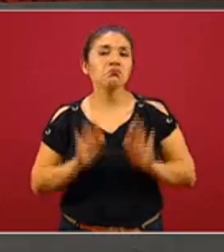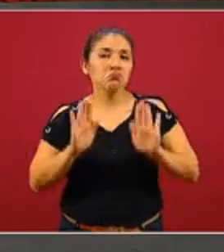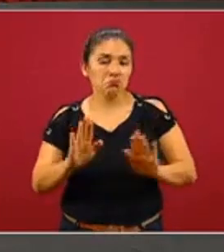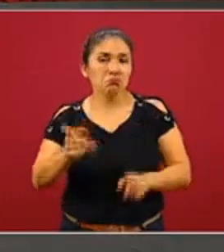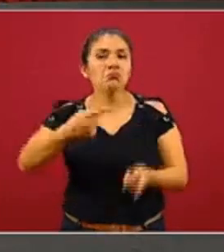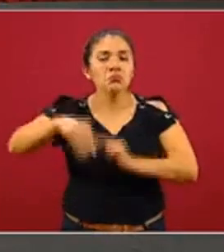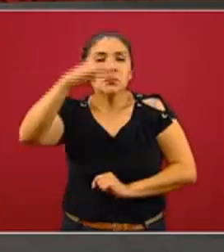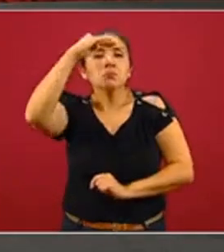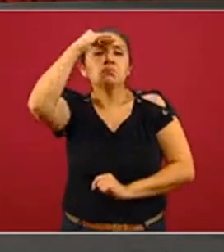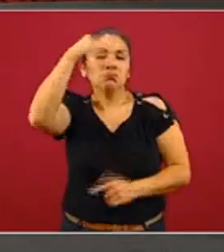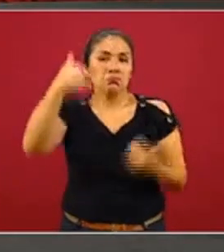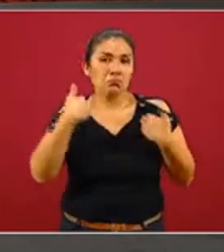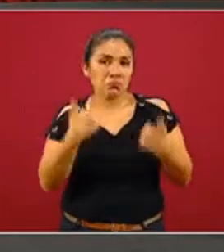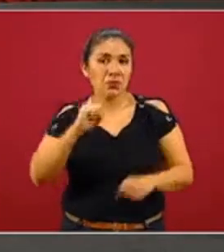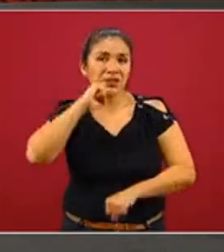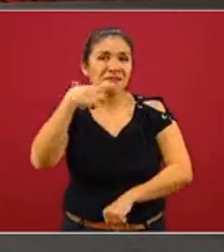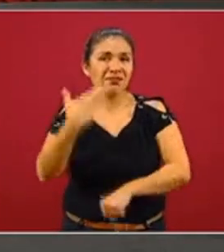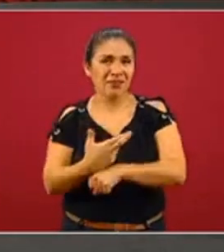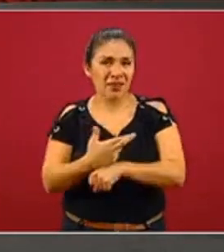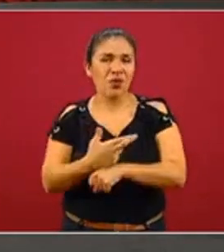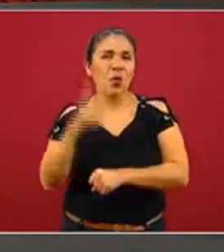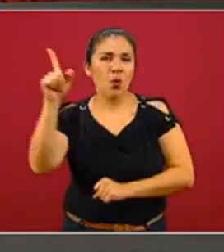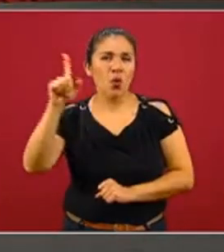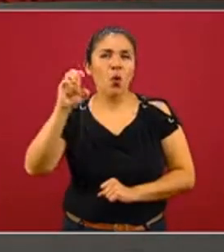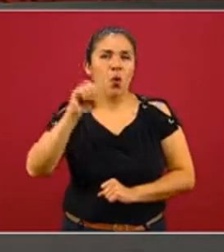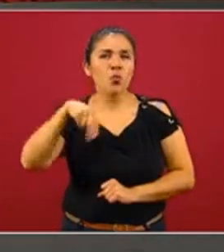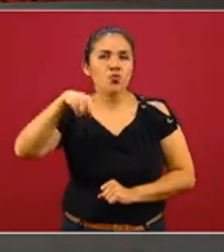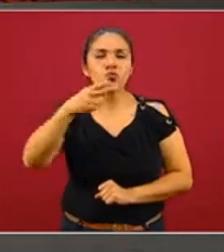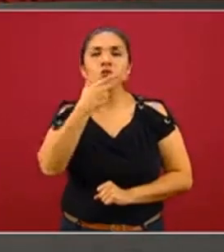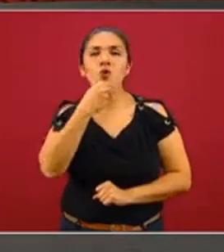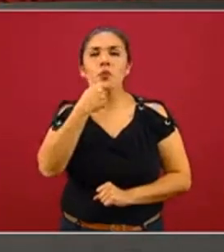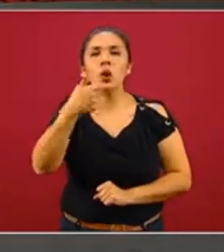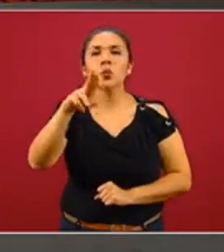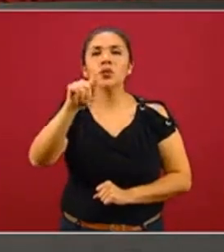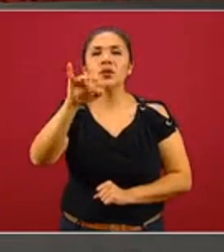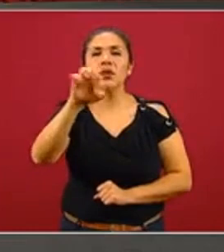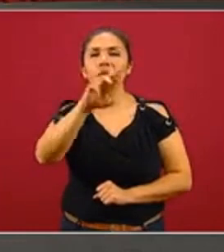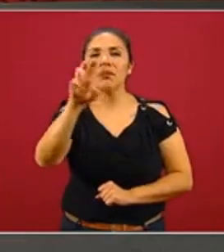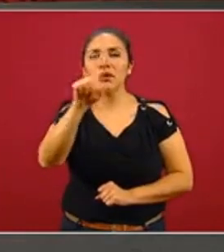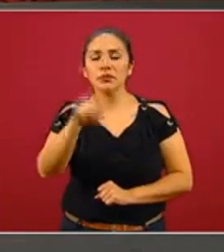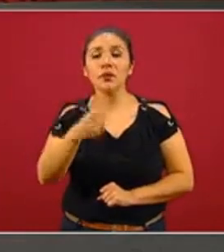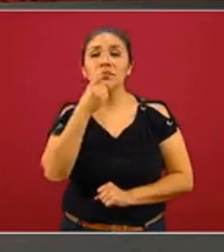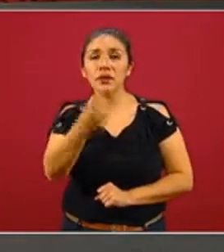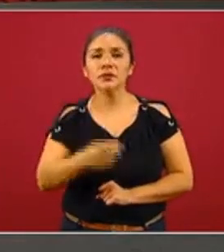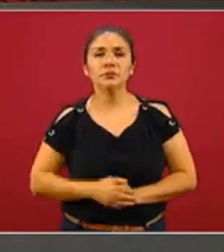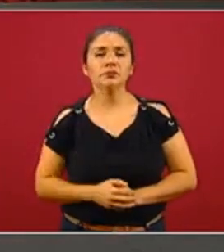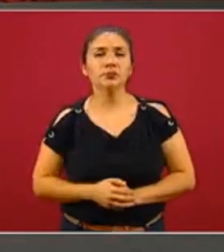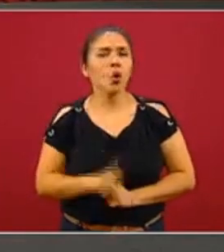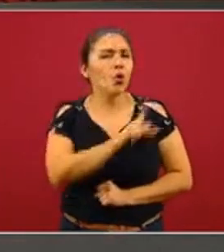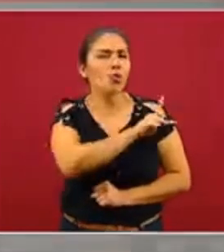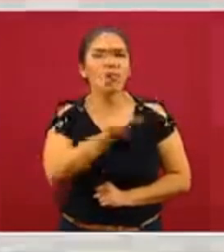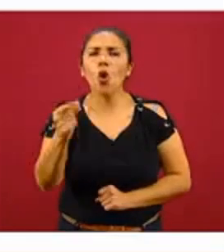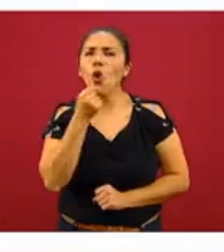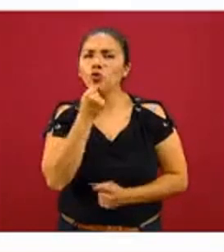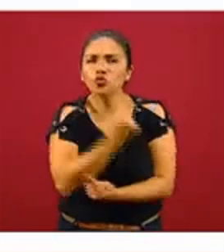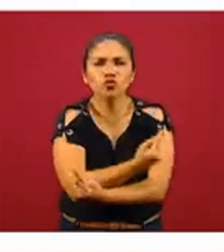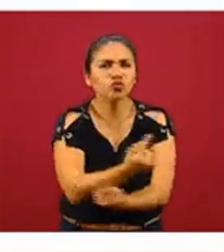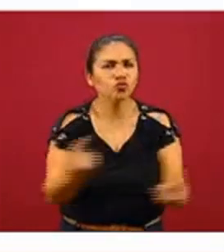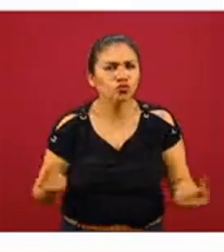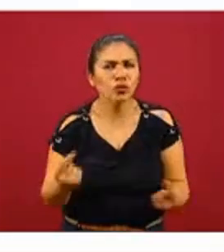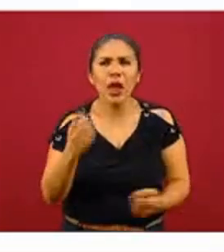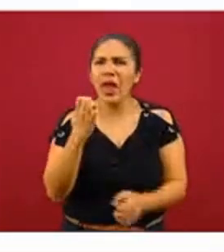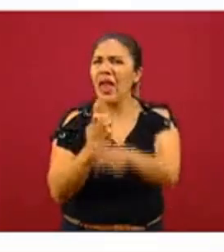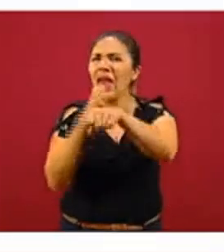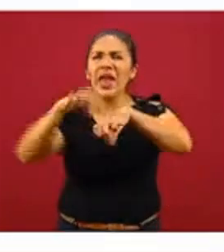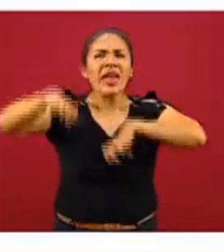reflexión de nuestro secretario general de Naciones Unidas, el señor Guterres. Todos los niños, de todas las edades y en todos los